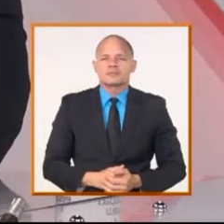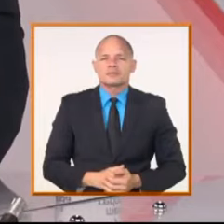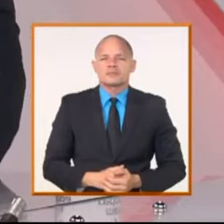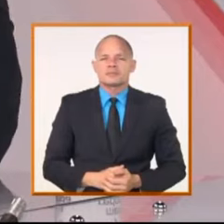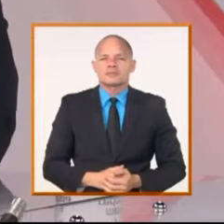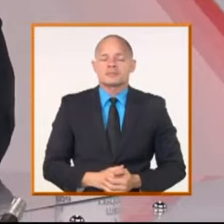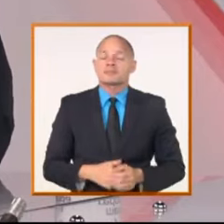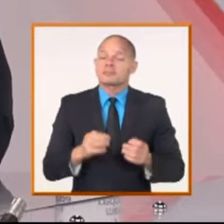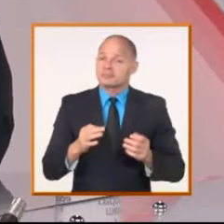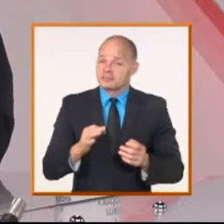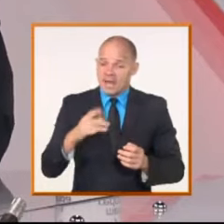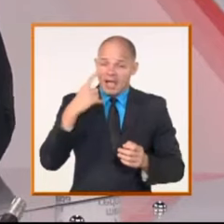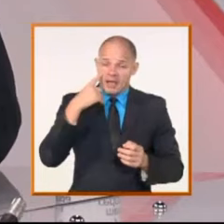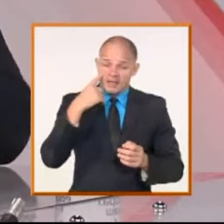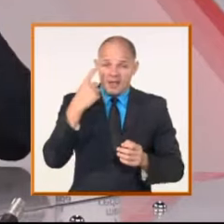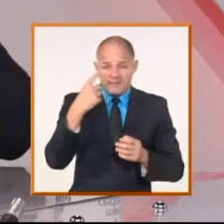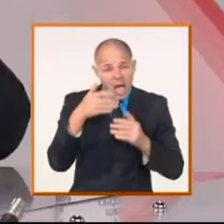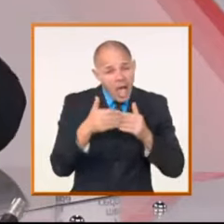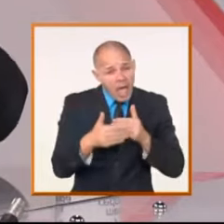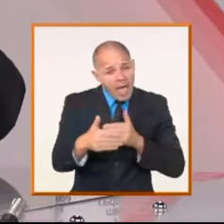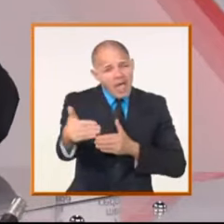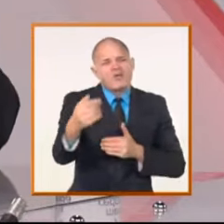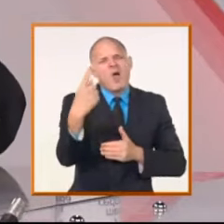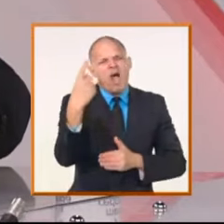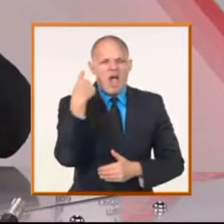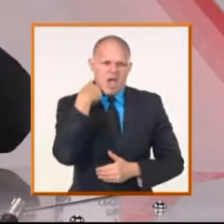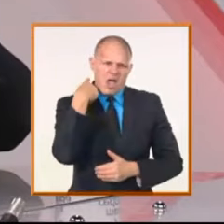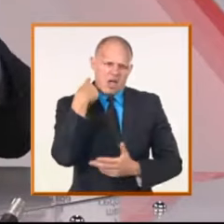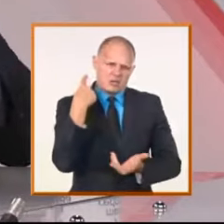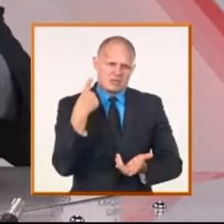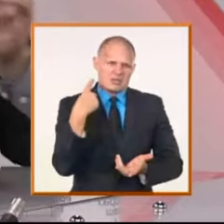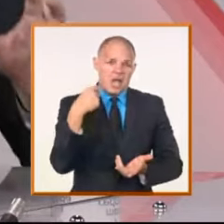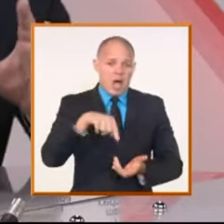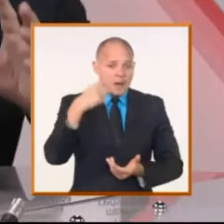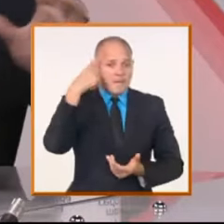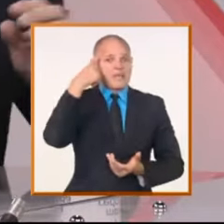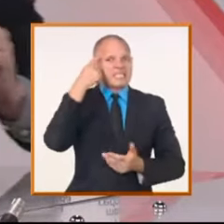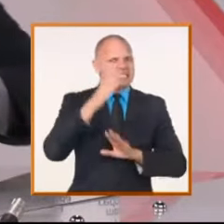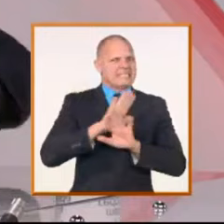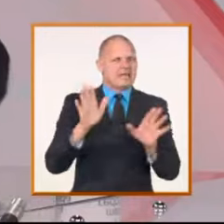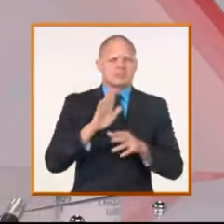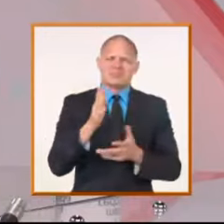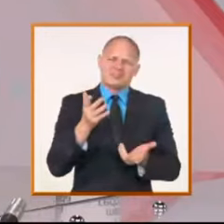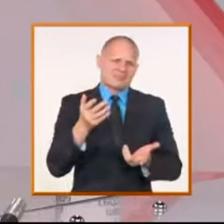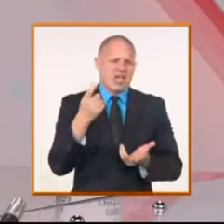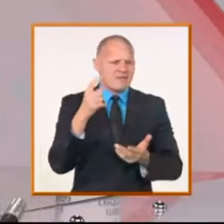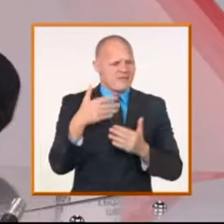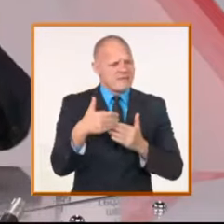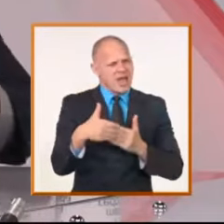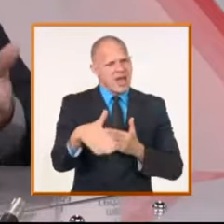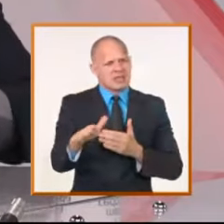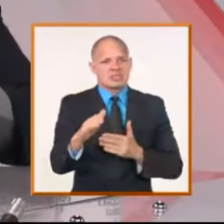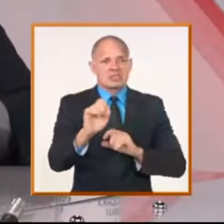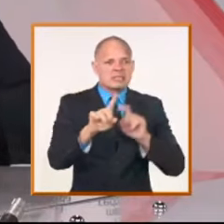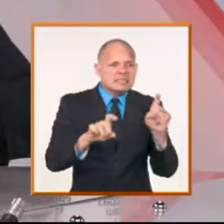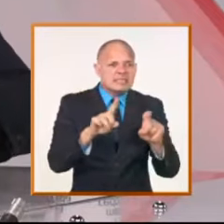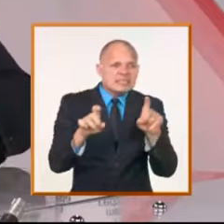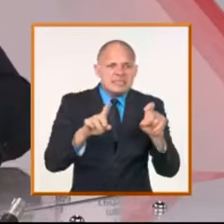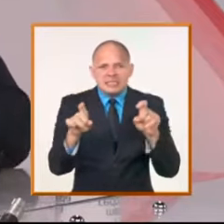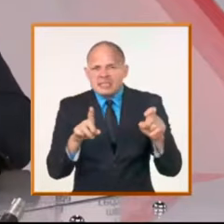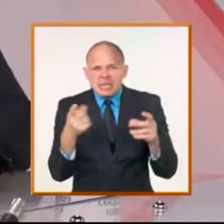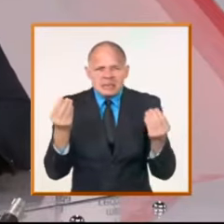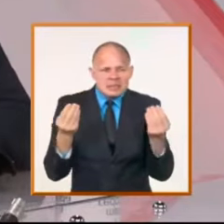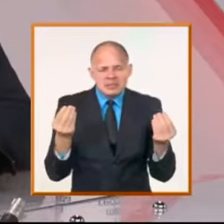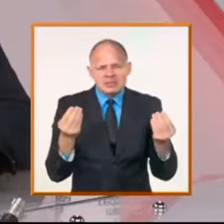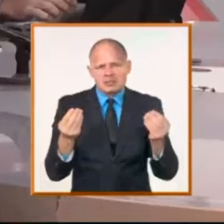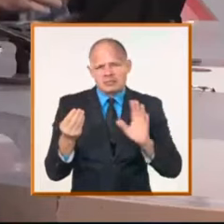la periodista. Falta más de un año. Yo creo que es un poco todavía a medio de show televisivo estar nombrando encuestas. Pero, ¿a qué crees que se